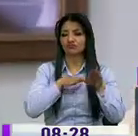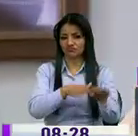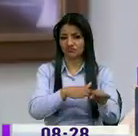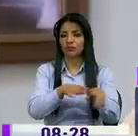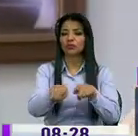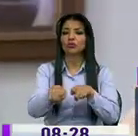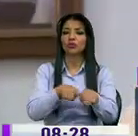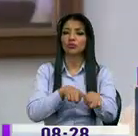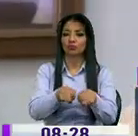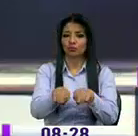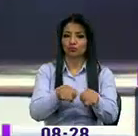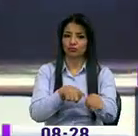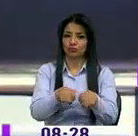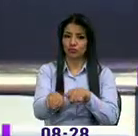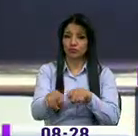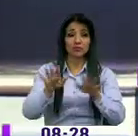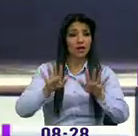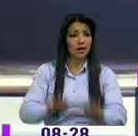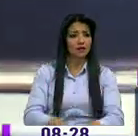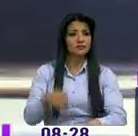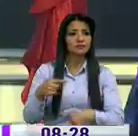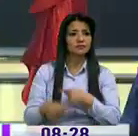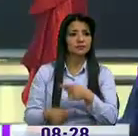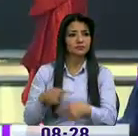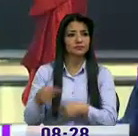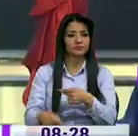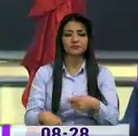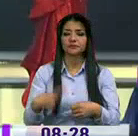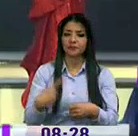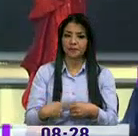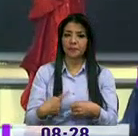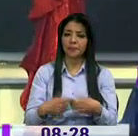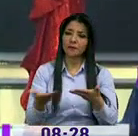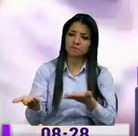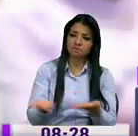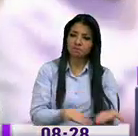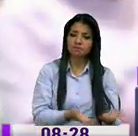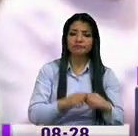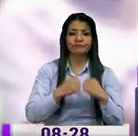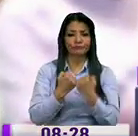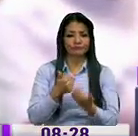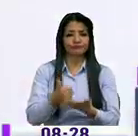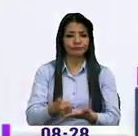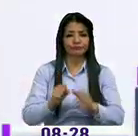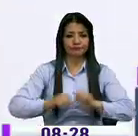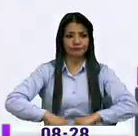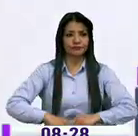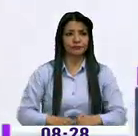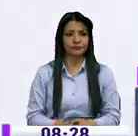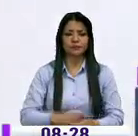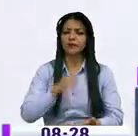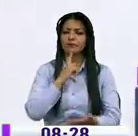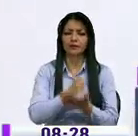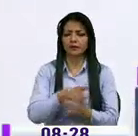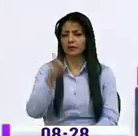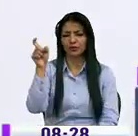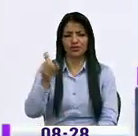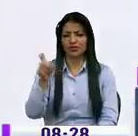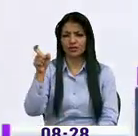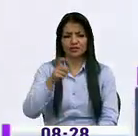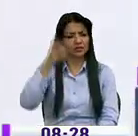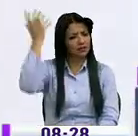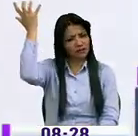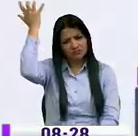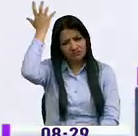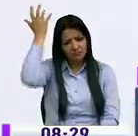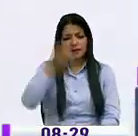belleza argumentando que esto es parte de la tradición y que abre las puertas a la ayuda social. Es verdad que no se necesita de una corona y